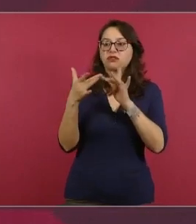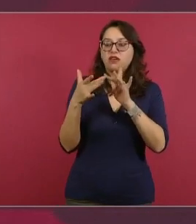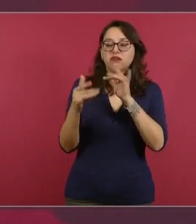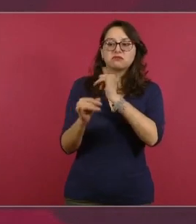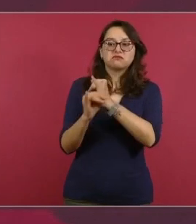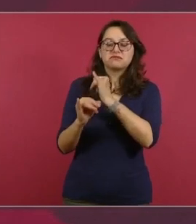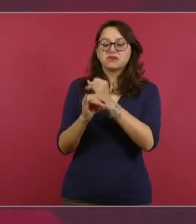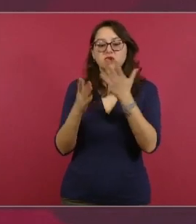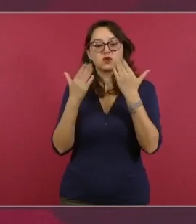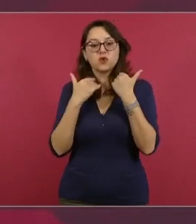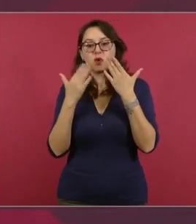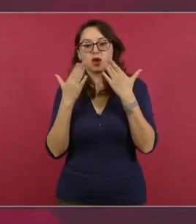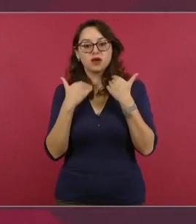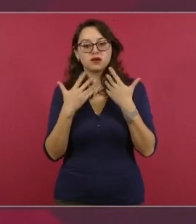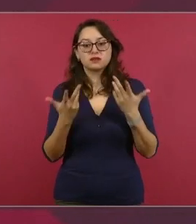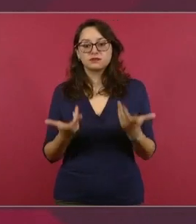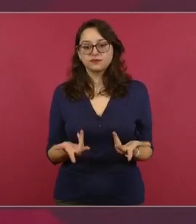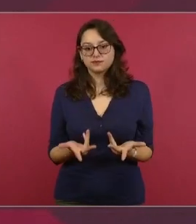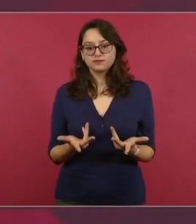comunicación, y